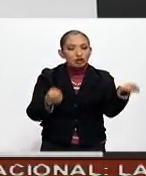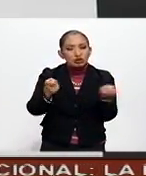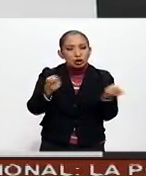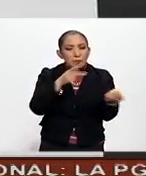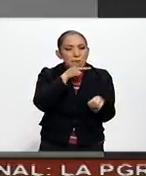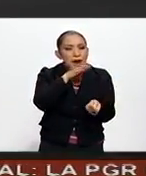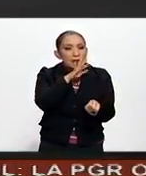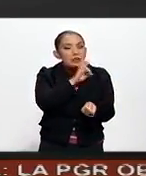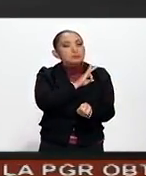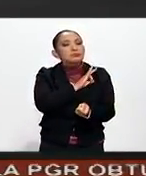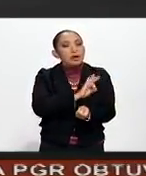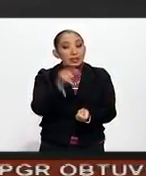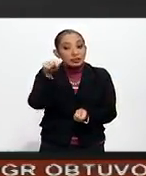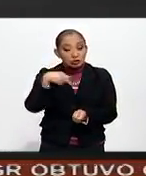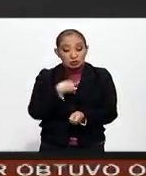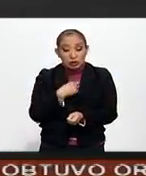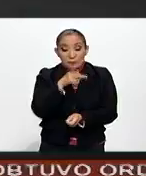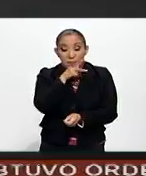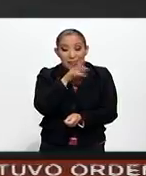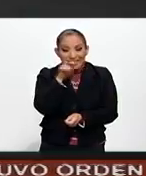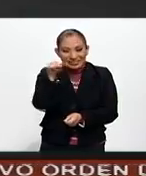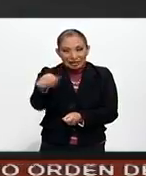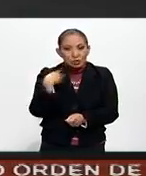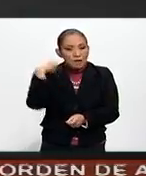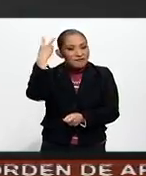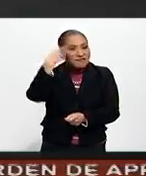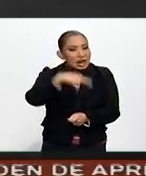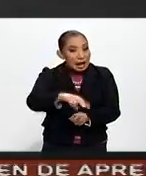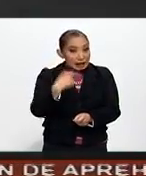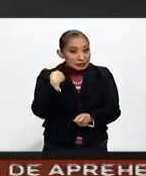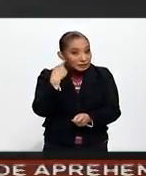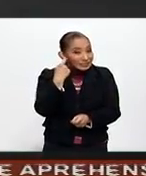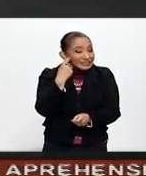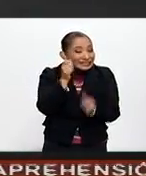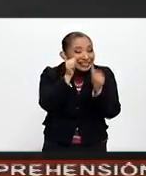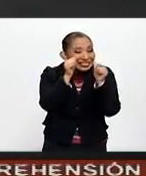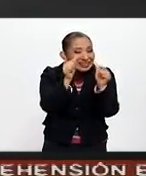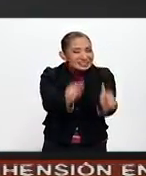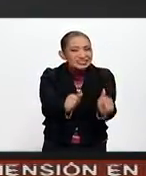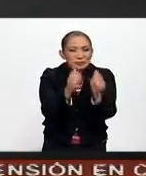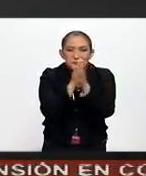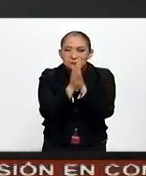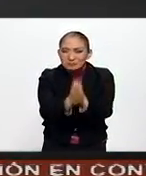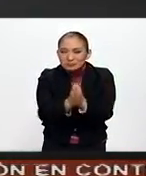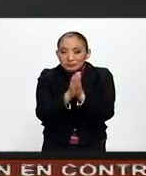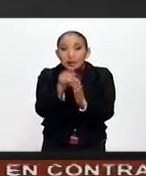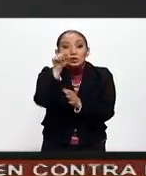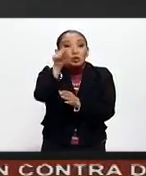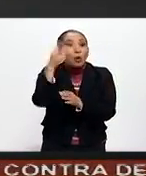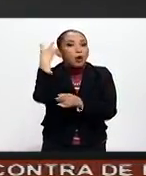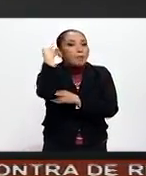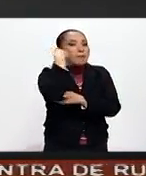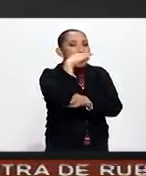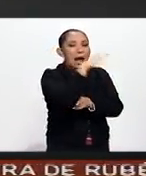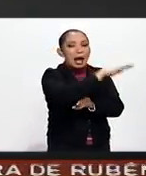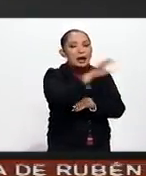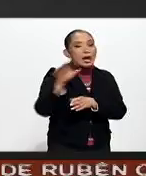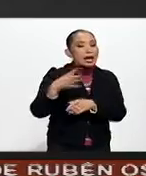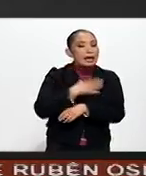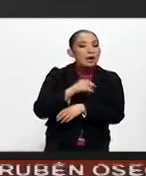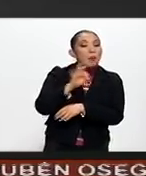parental, puedes tú como papá, si estás de viaje, escuchen papás, por favor, no se lo pierdan. Si tú estás de viaje,